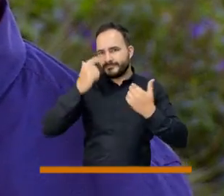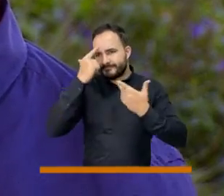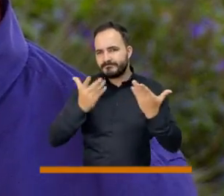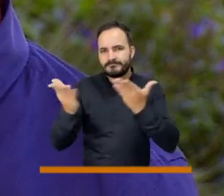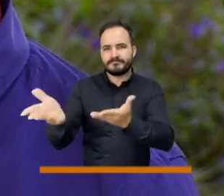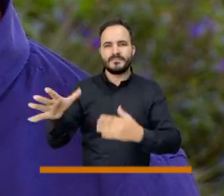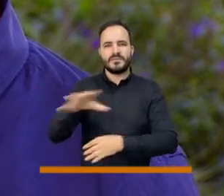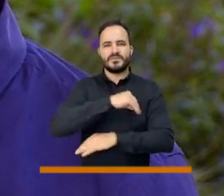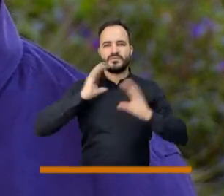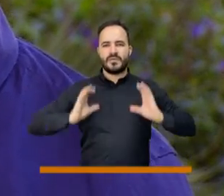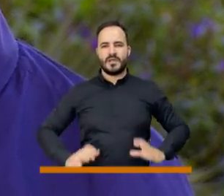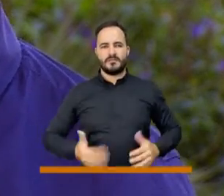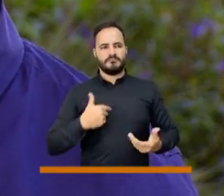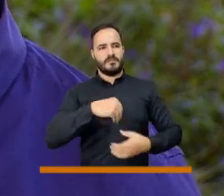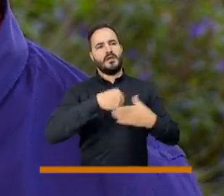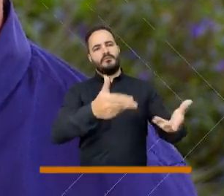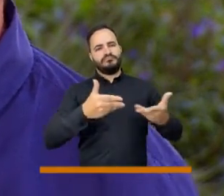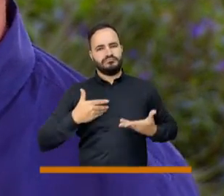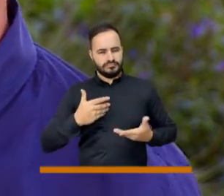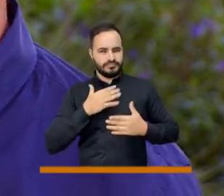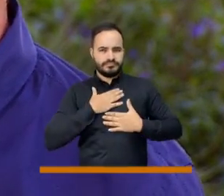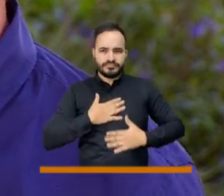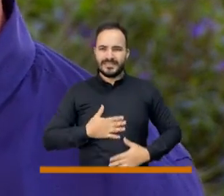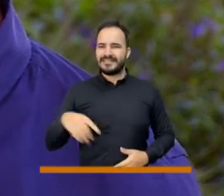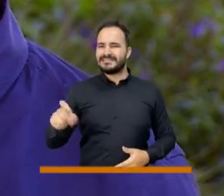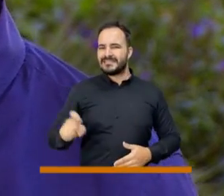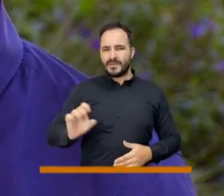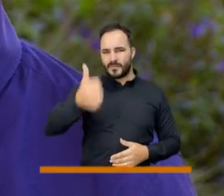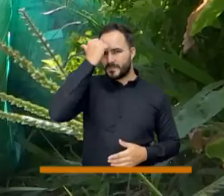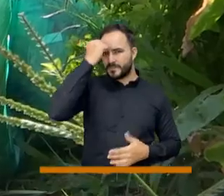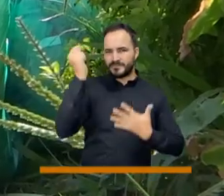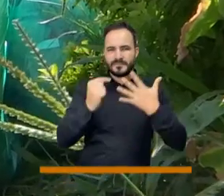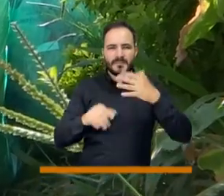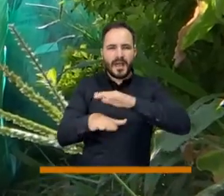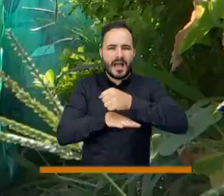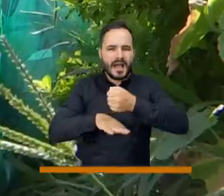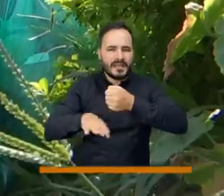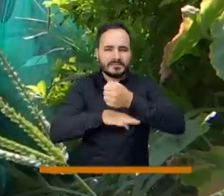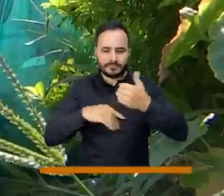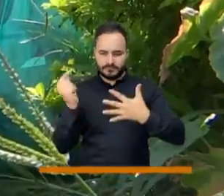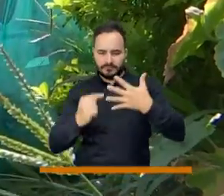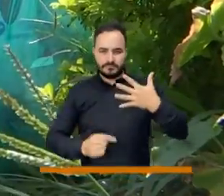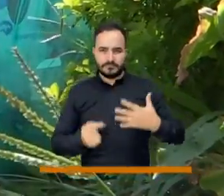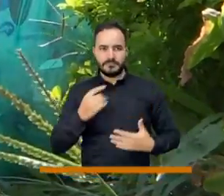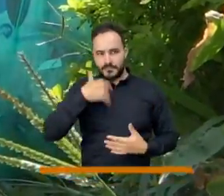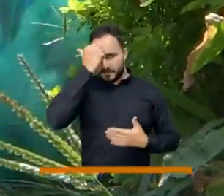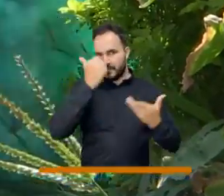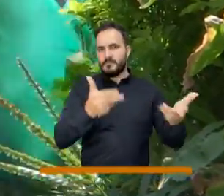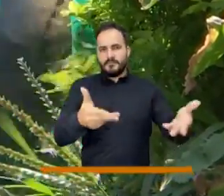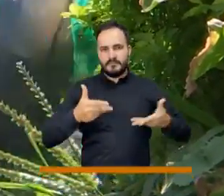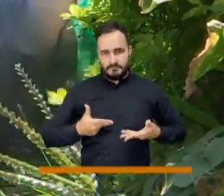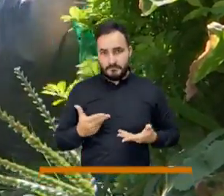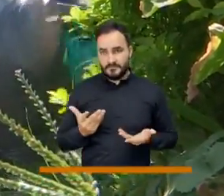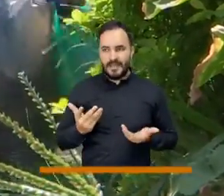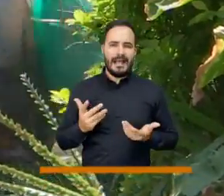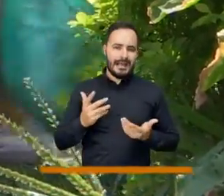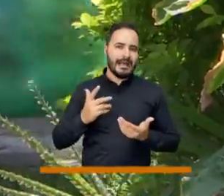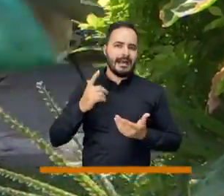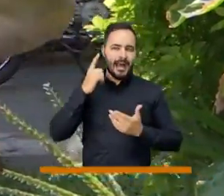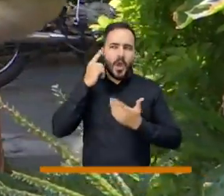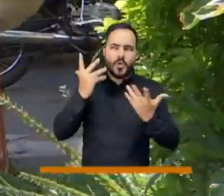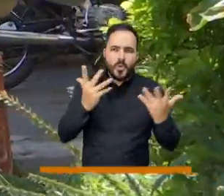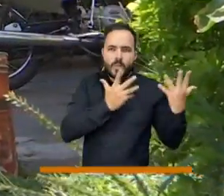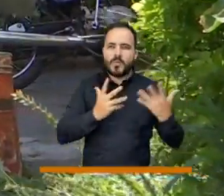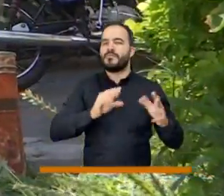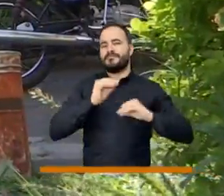agua potable a nuestros ciudadanos, de cómo resolver los problemas de saneamiento básico, de cómo organizar hoy para mí uno